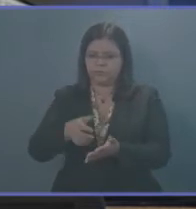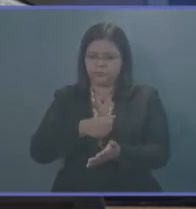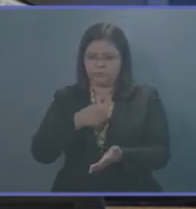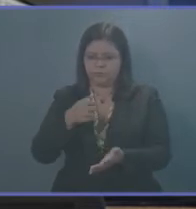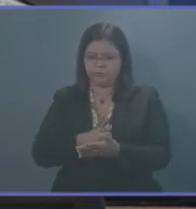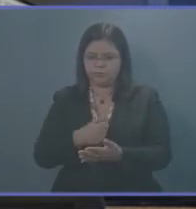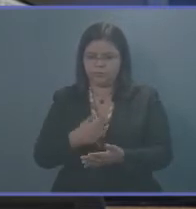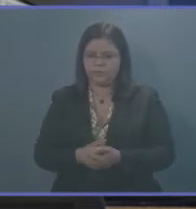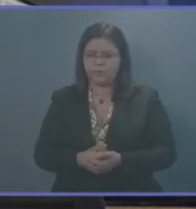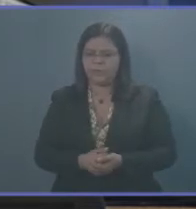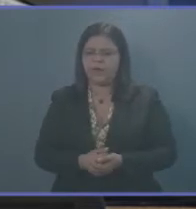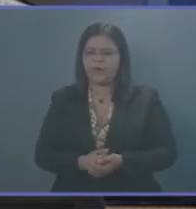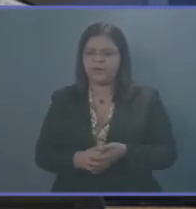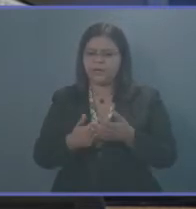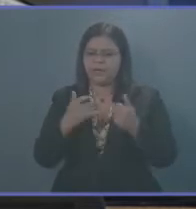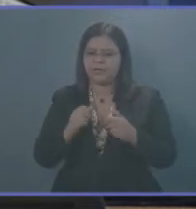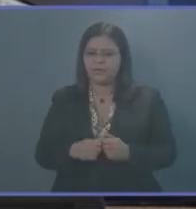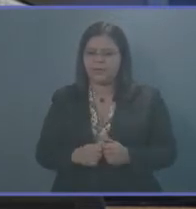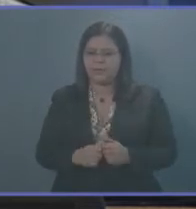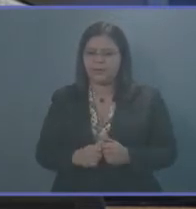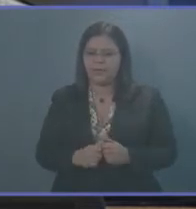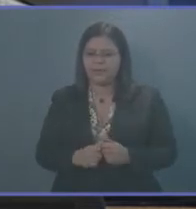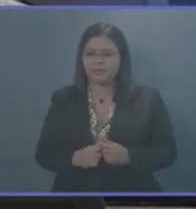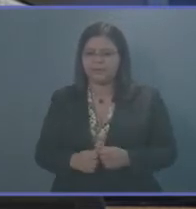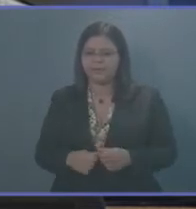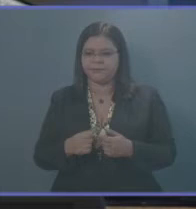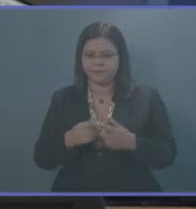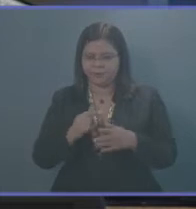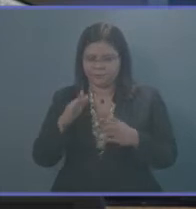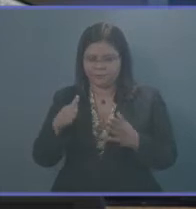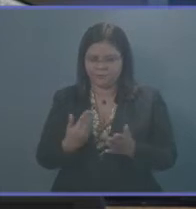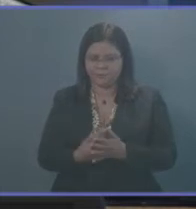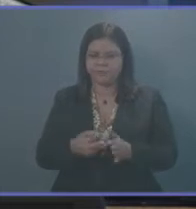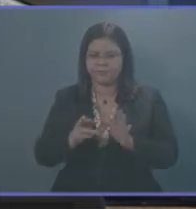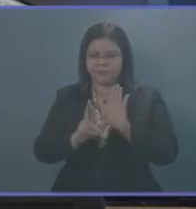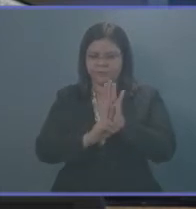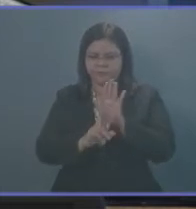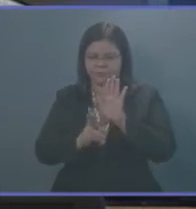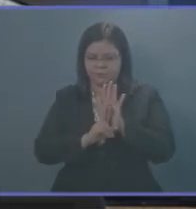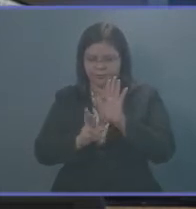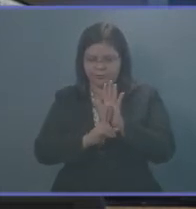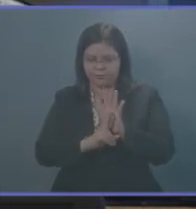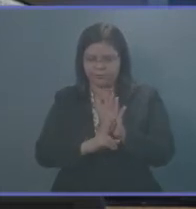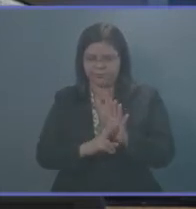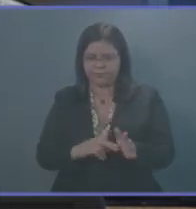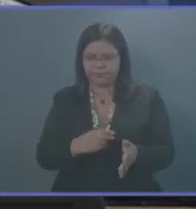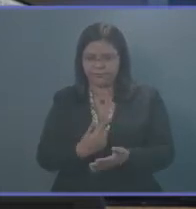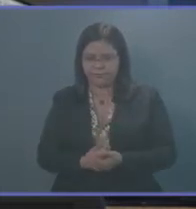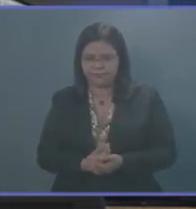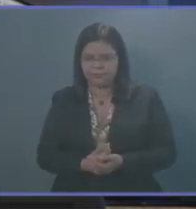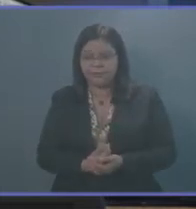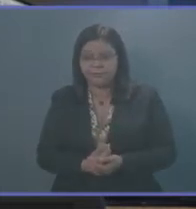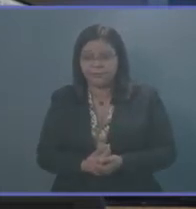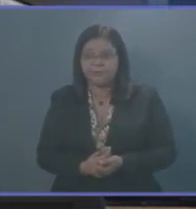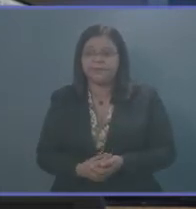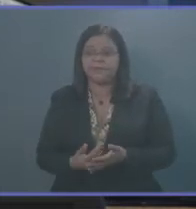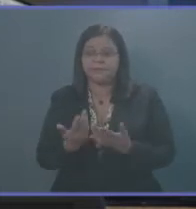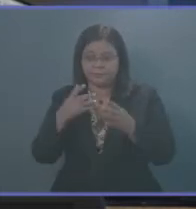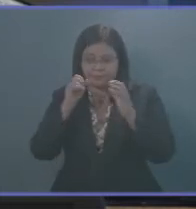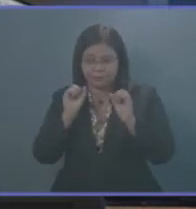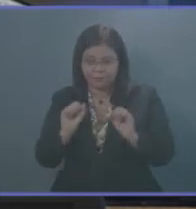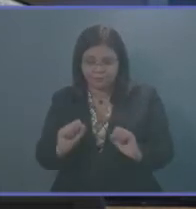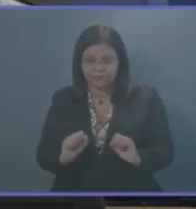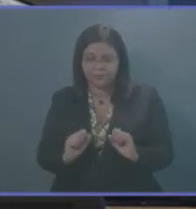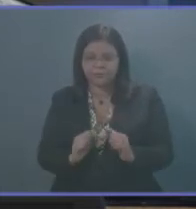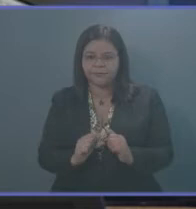jurídico personal que existe entre el municipio y los contribuyentes o responsables de los tributos municipales, conforme al cual estos deben de